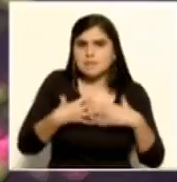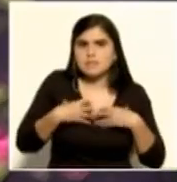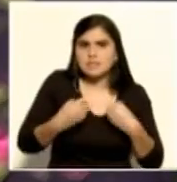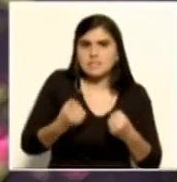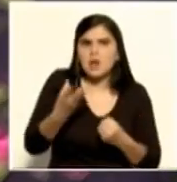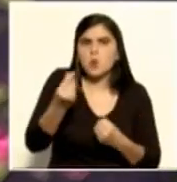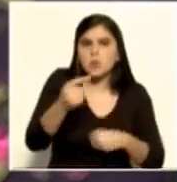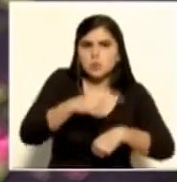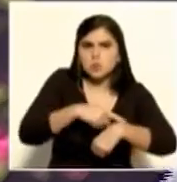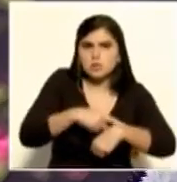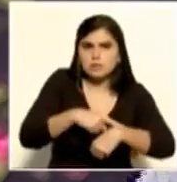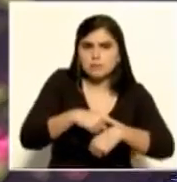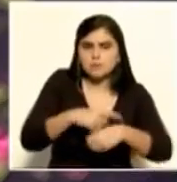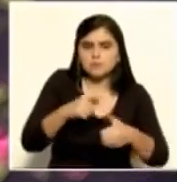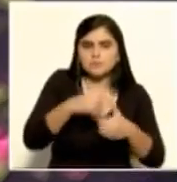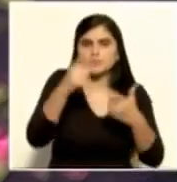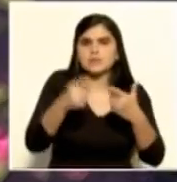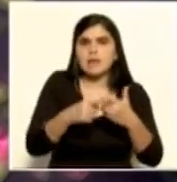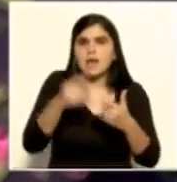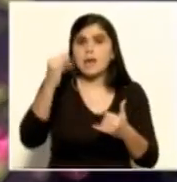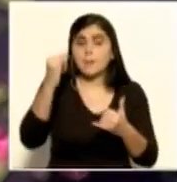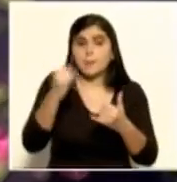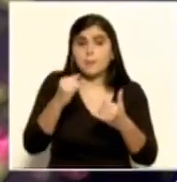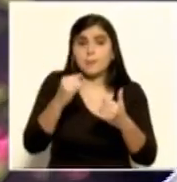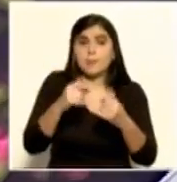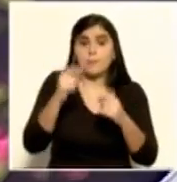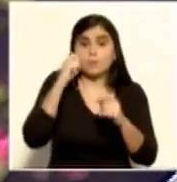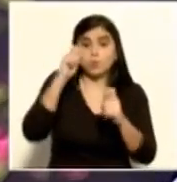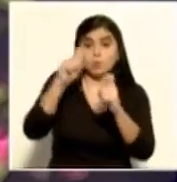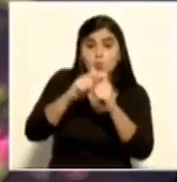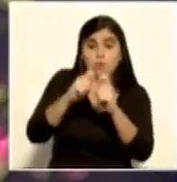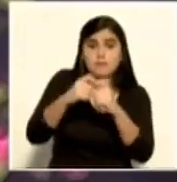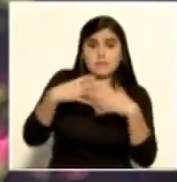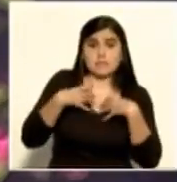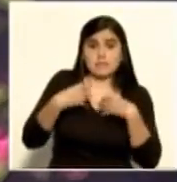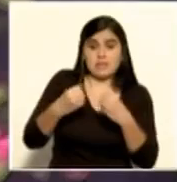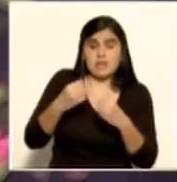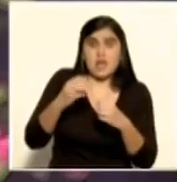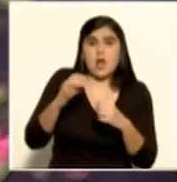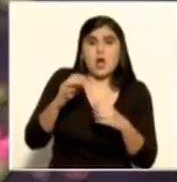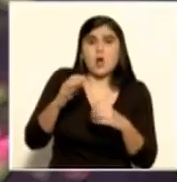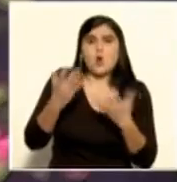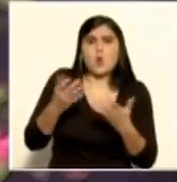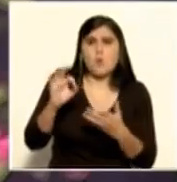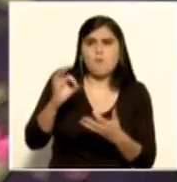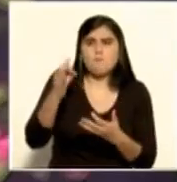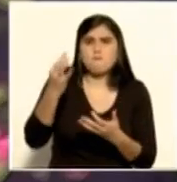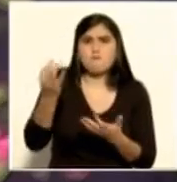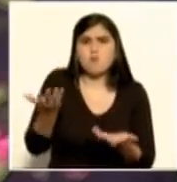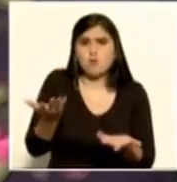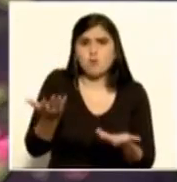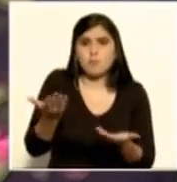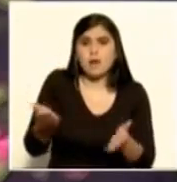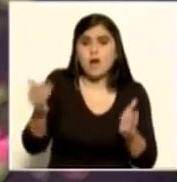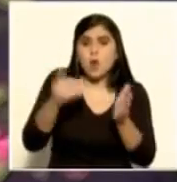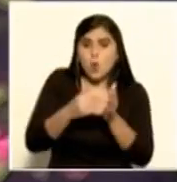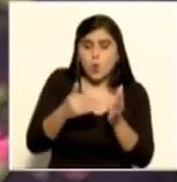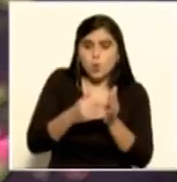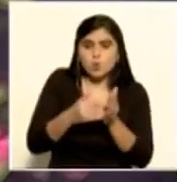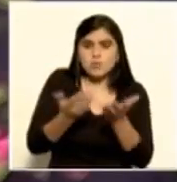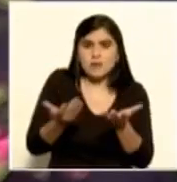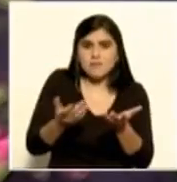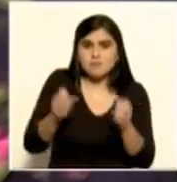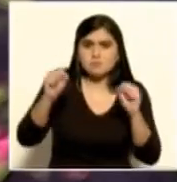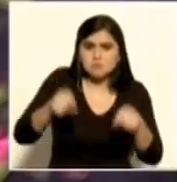último, desde el punto de vista operativo sanitario, ¿de qué forma o qué se hará para encontrarle de nuevo la huella